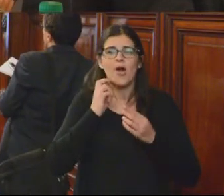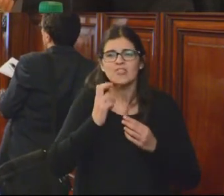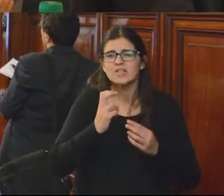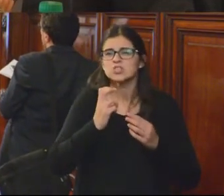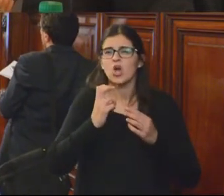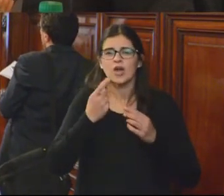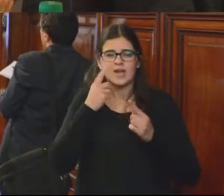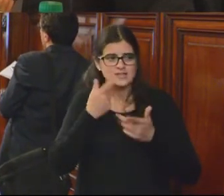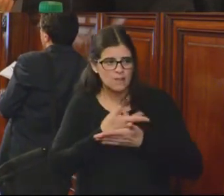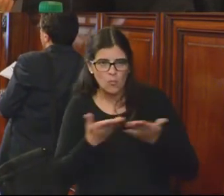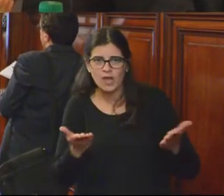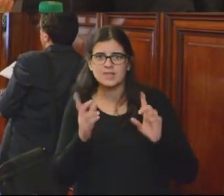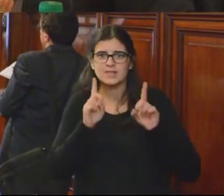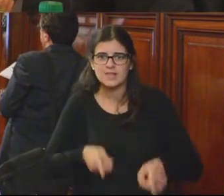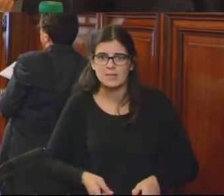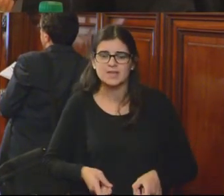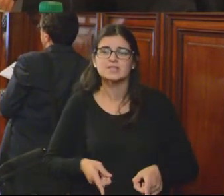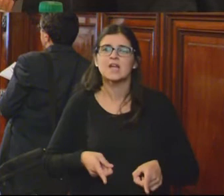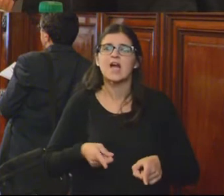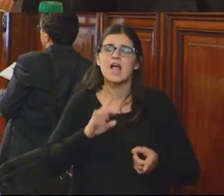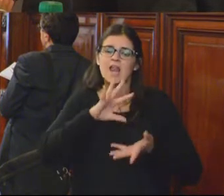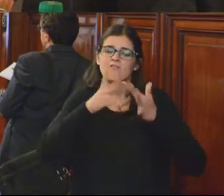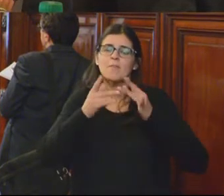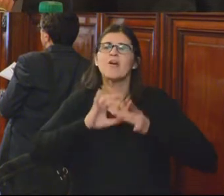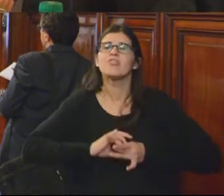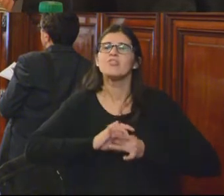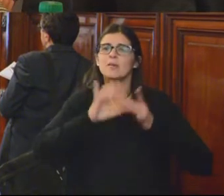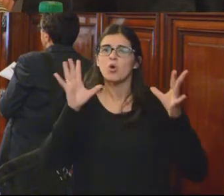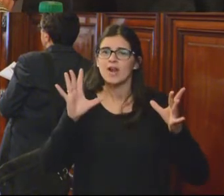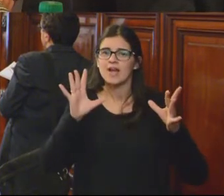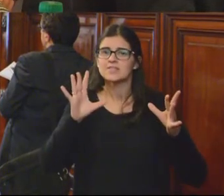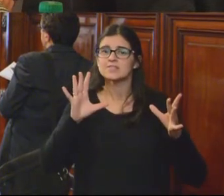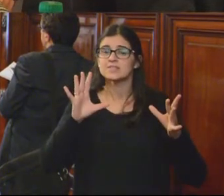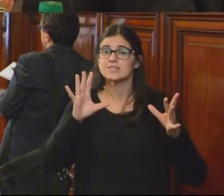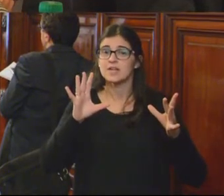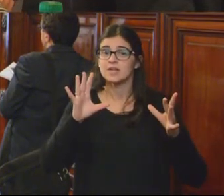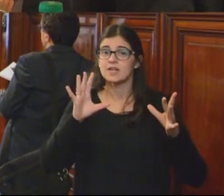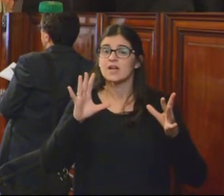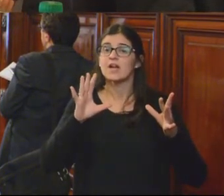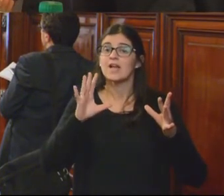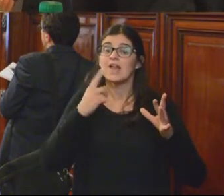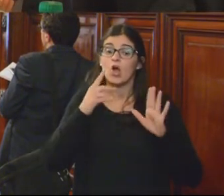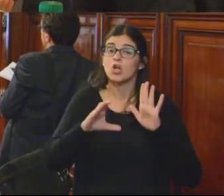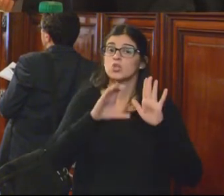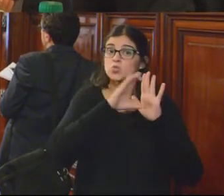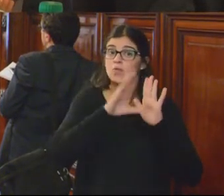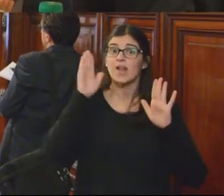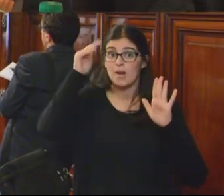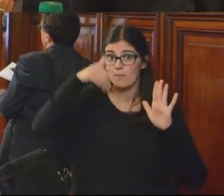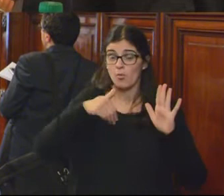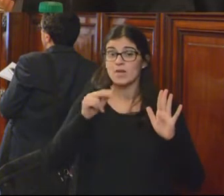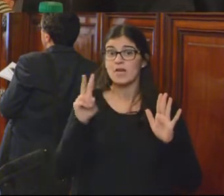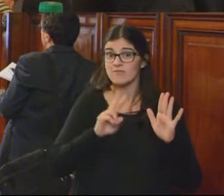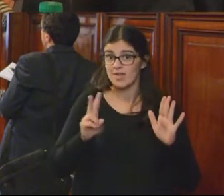refleja, además, en el tipo de democracia bajo la cual la Constitución de la República Bolivariana